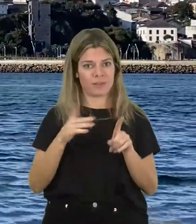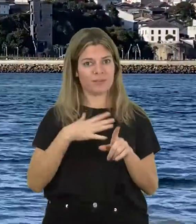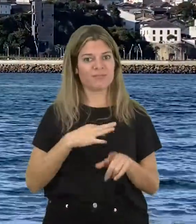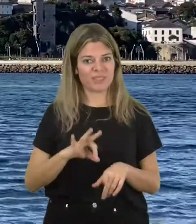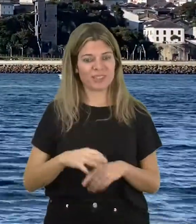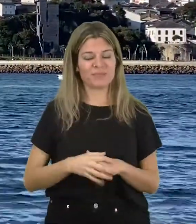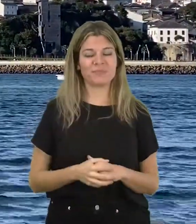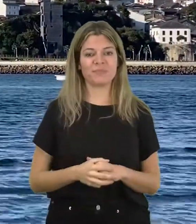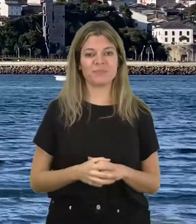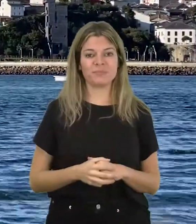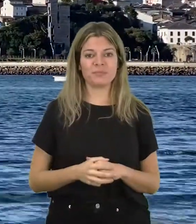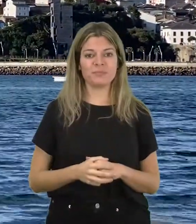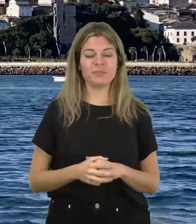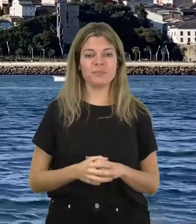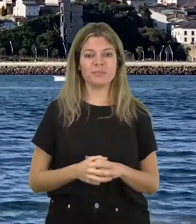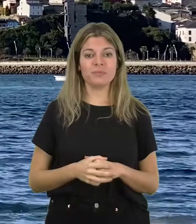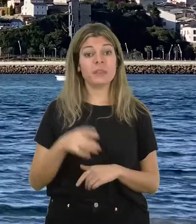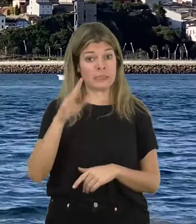Castropol.